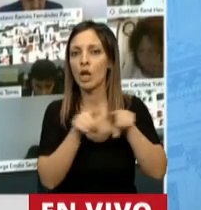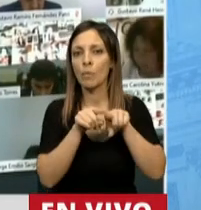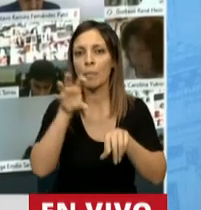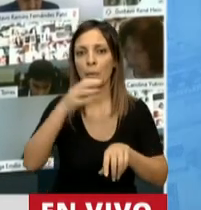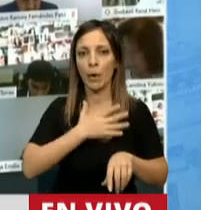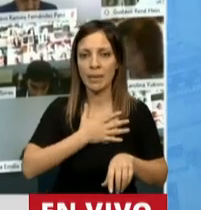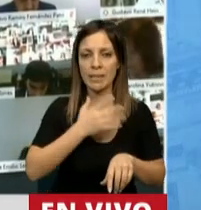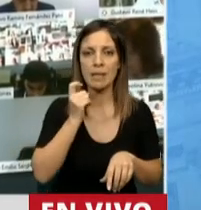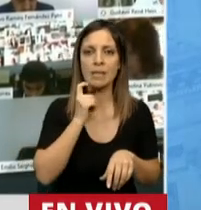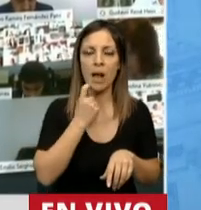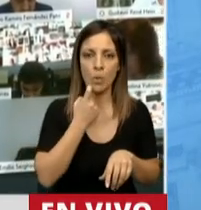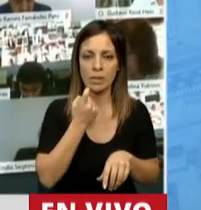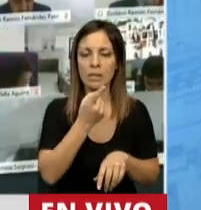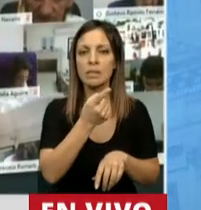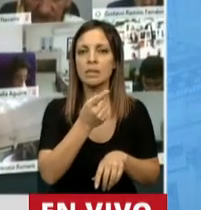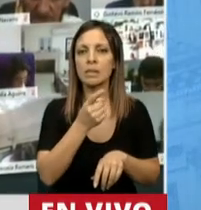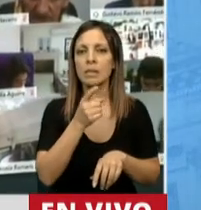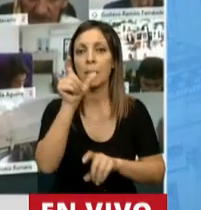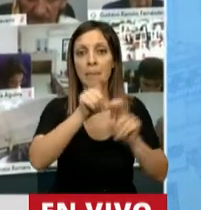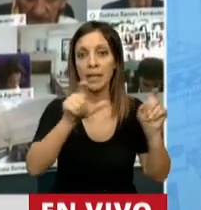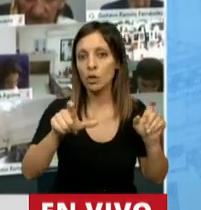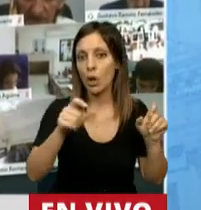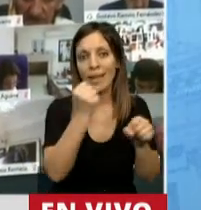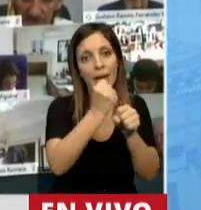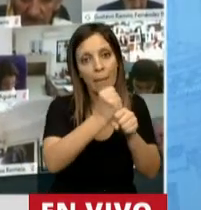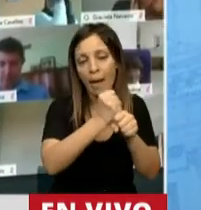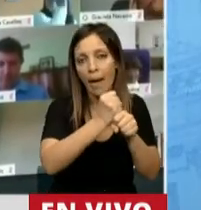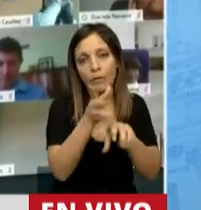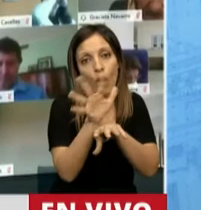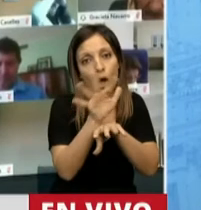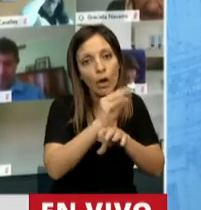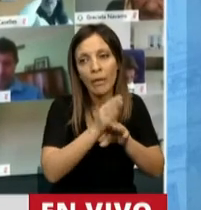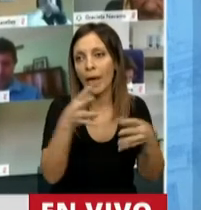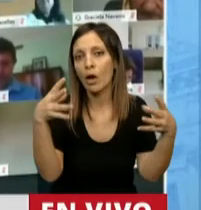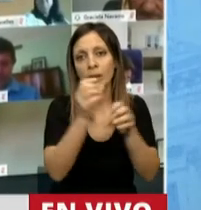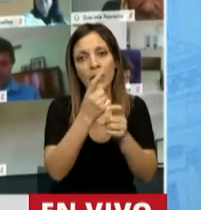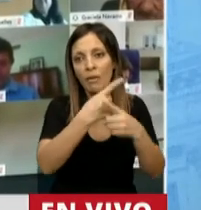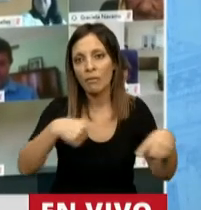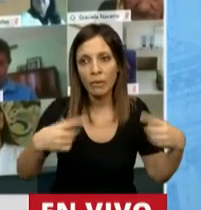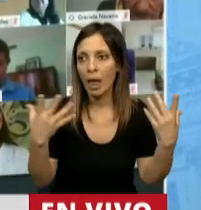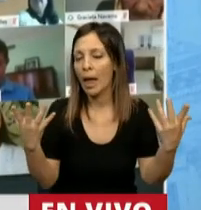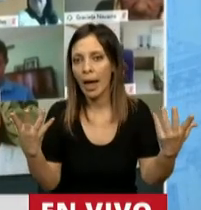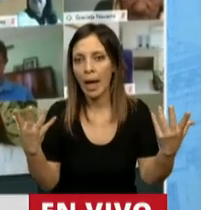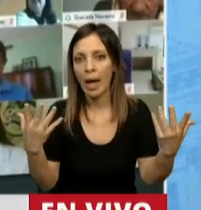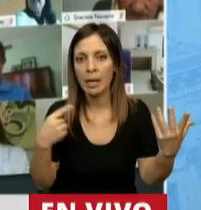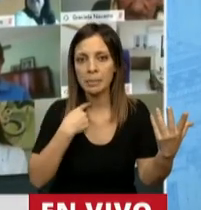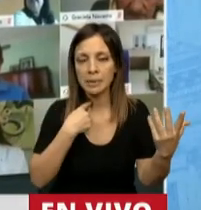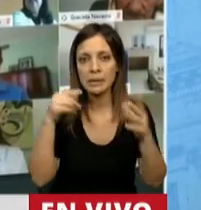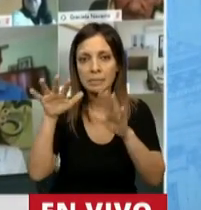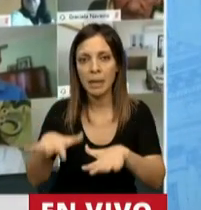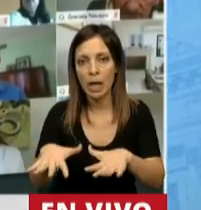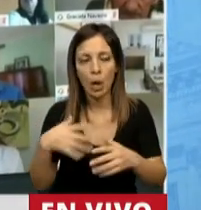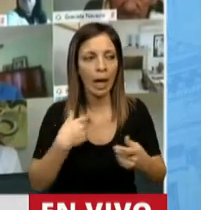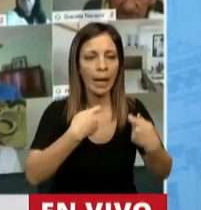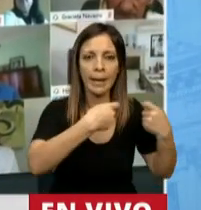donde quienes tuvieron donde quienes se transportan en el transporte urbano tuvieron que aumentar su gasto hasta en un 500 por